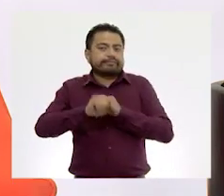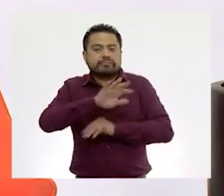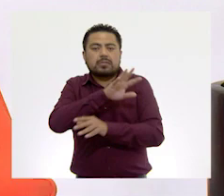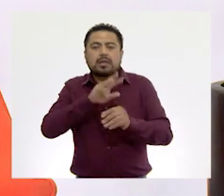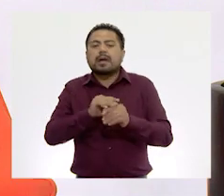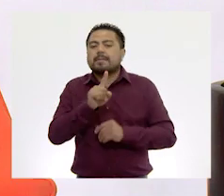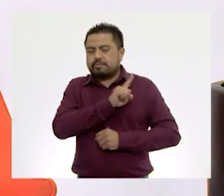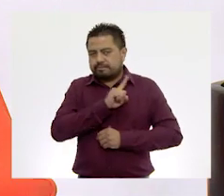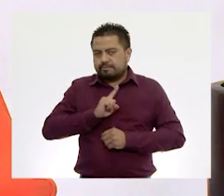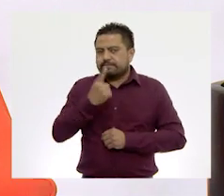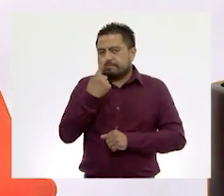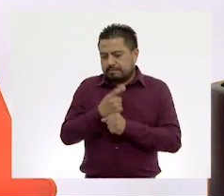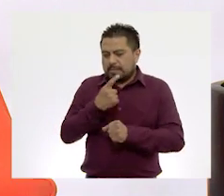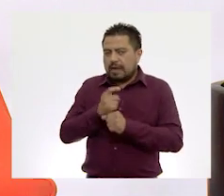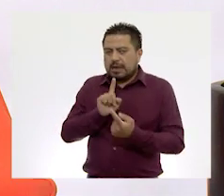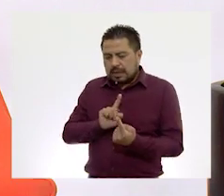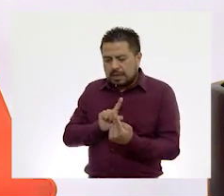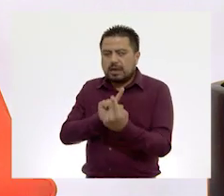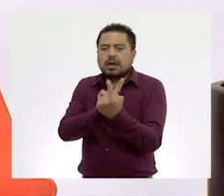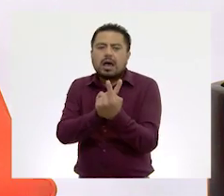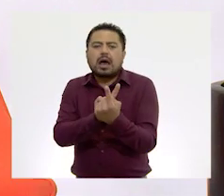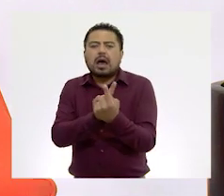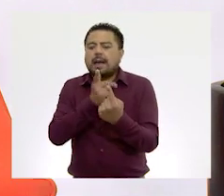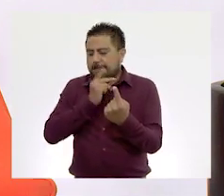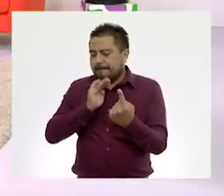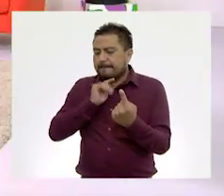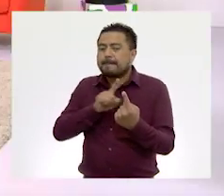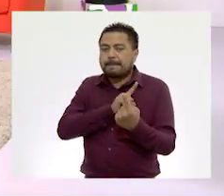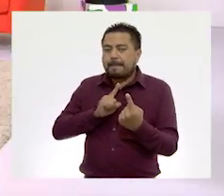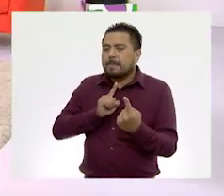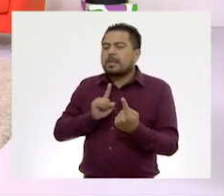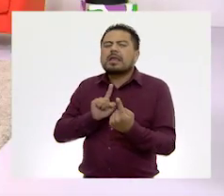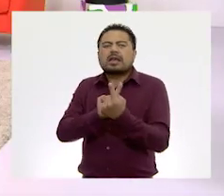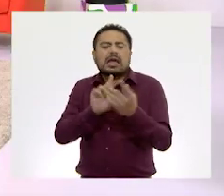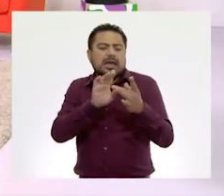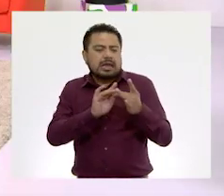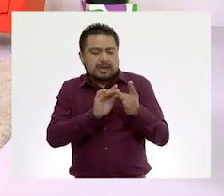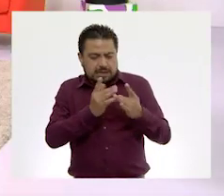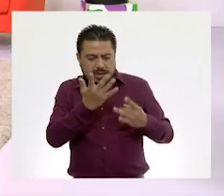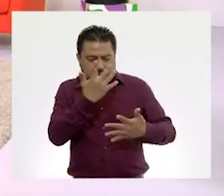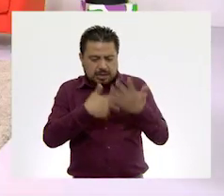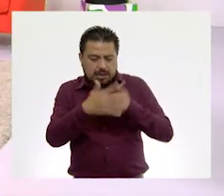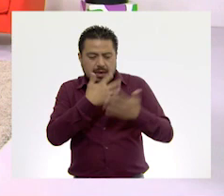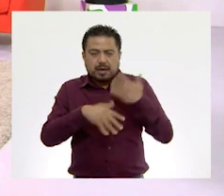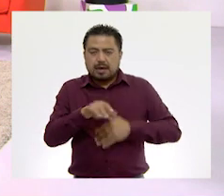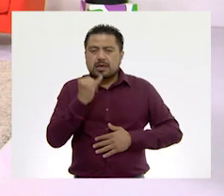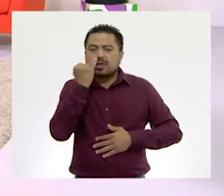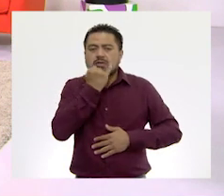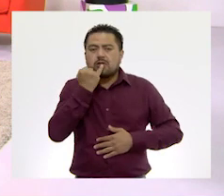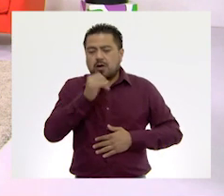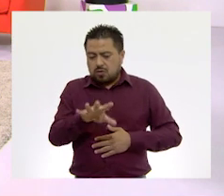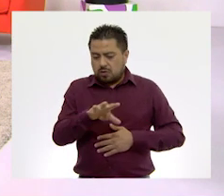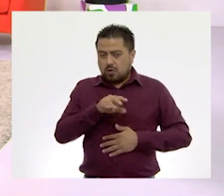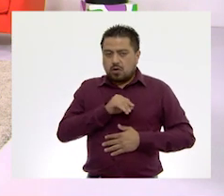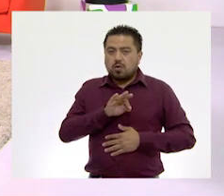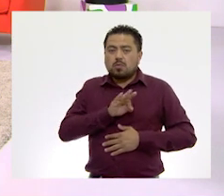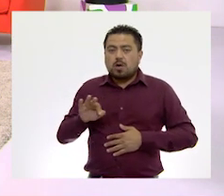acercarse ellos. Obviamente como padres van a tener que hablar ese idioma que sus hijos pueden